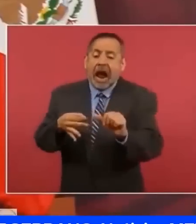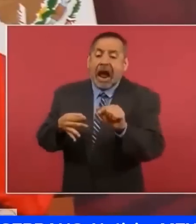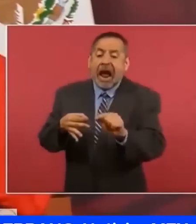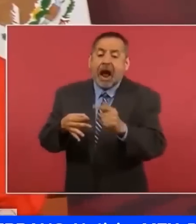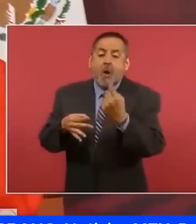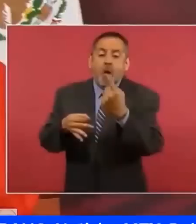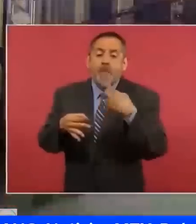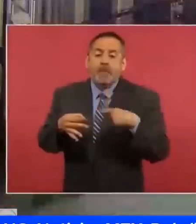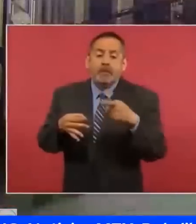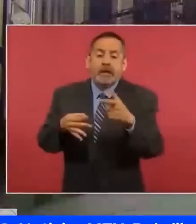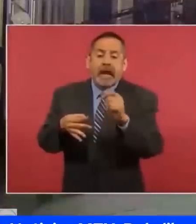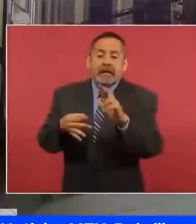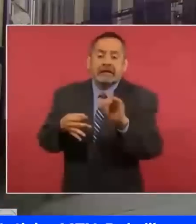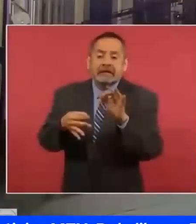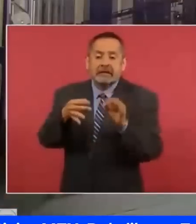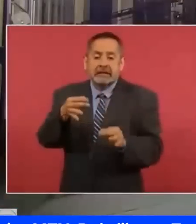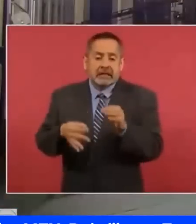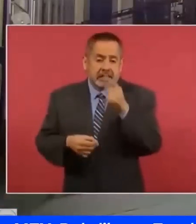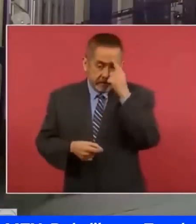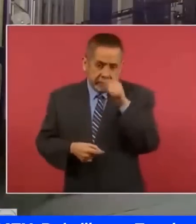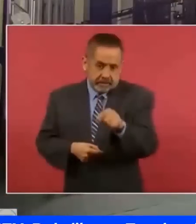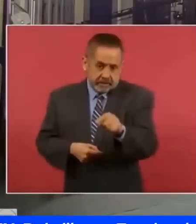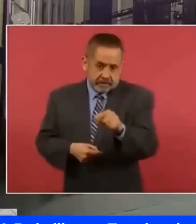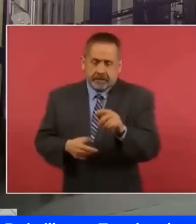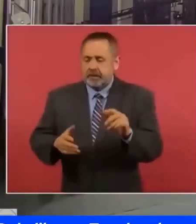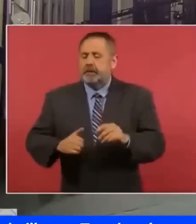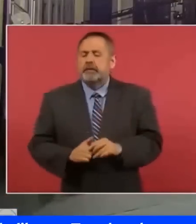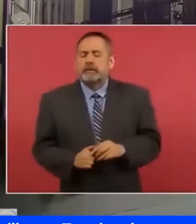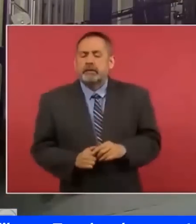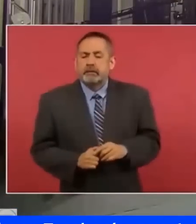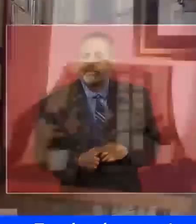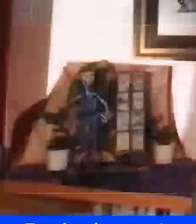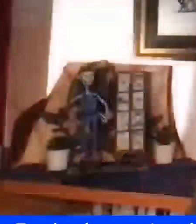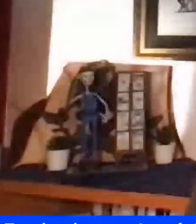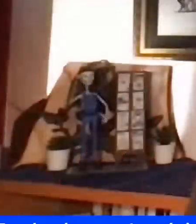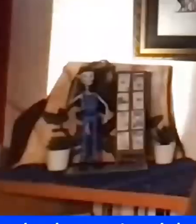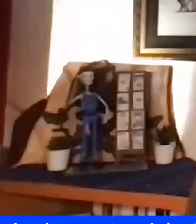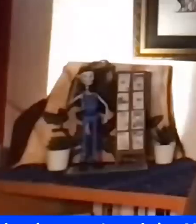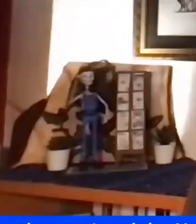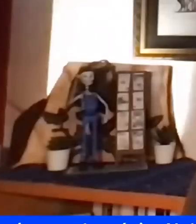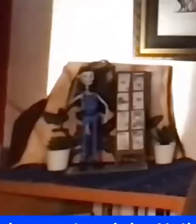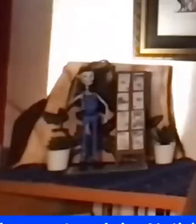pero es parte, ¿no? de lo.